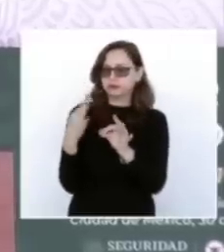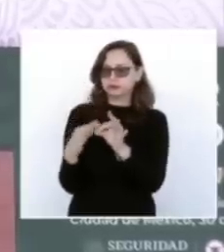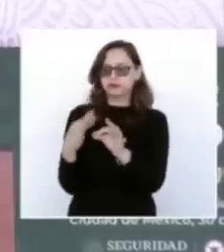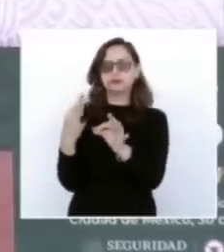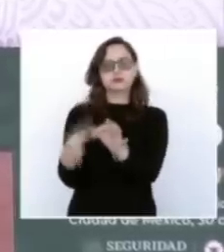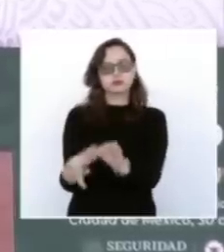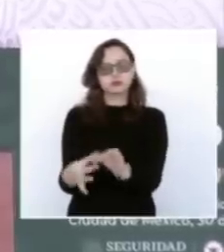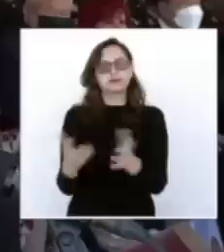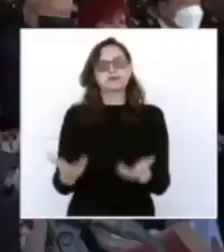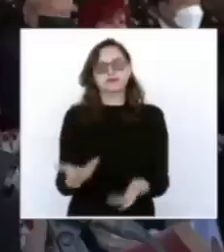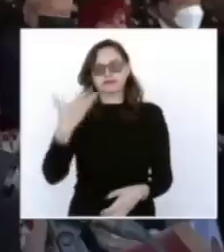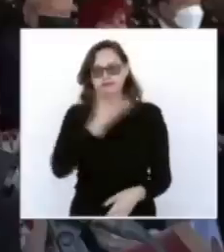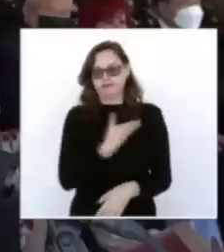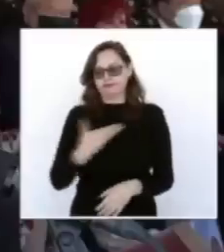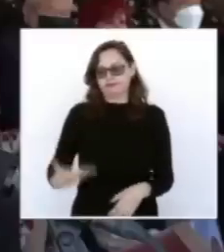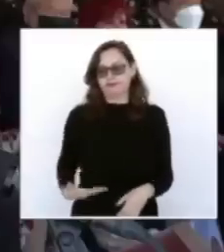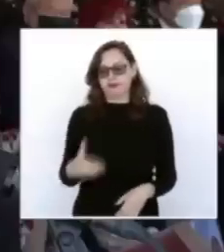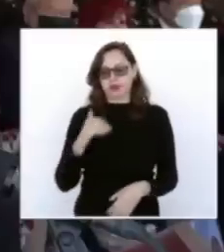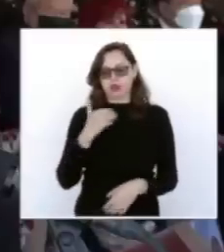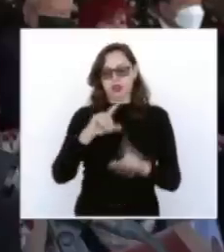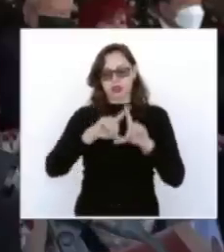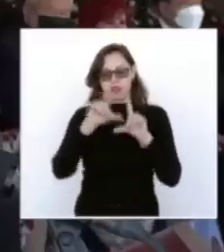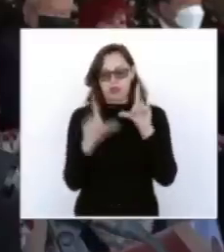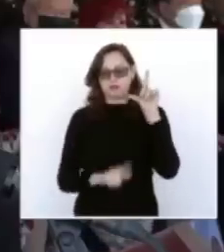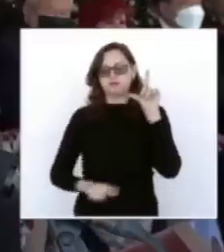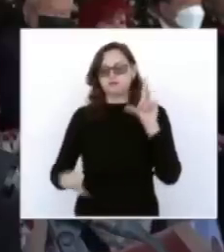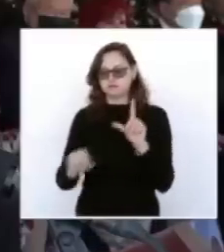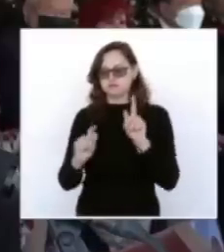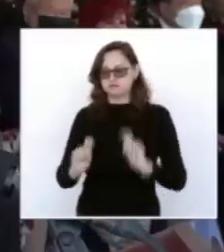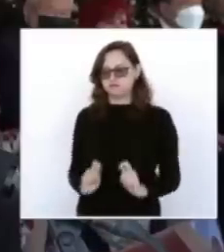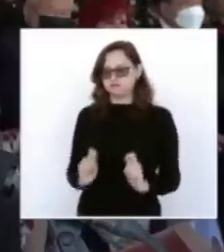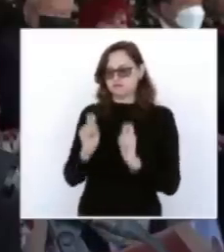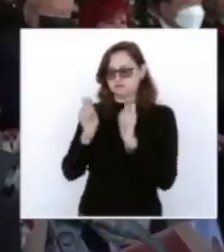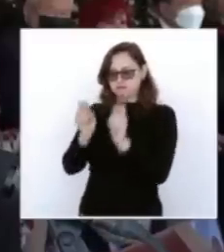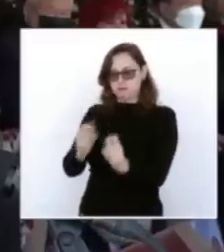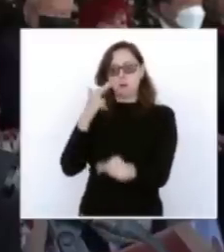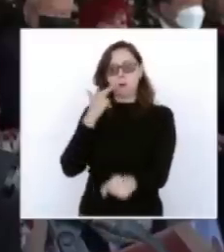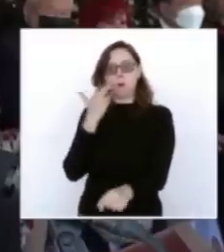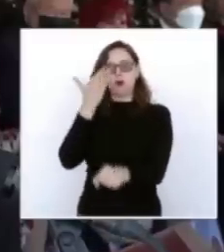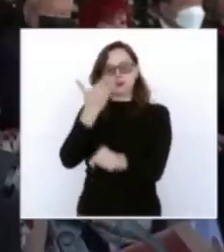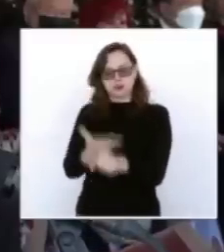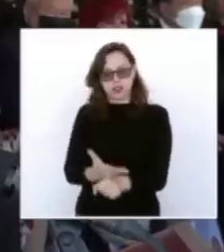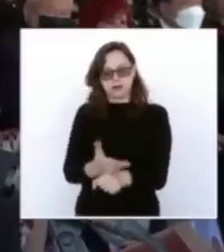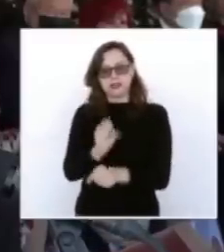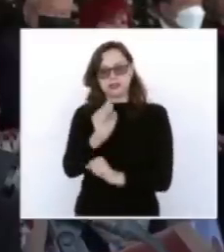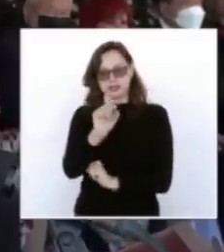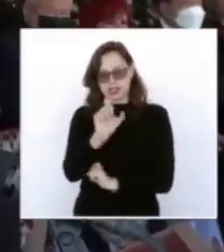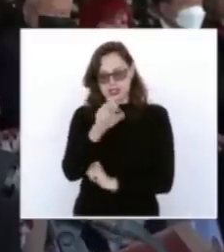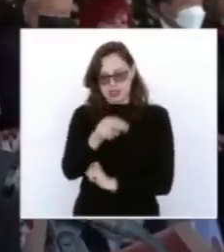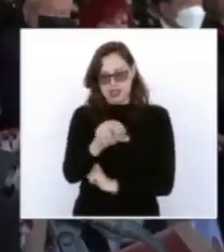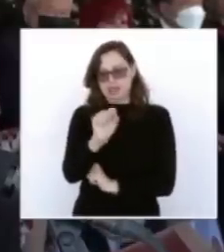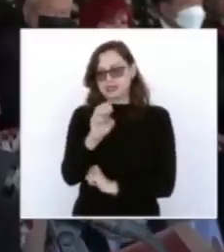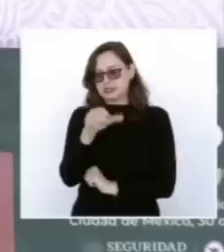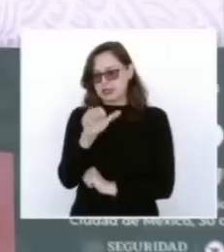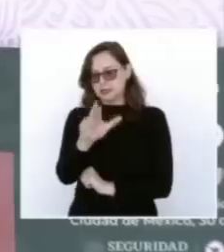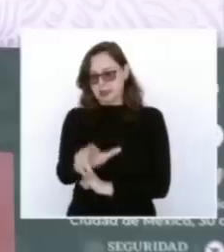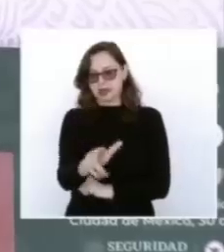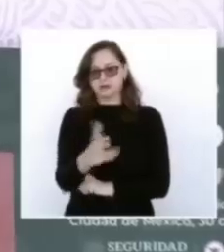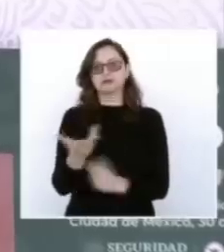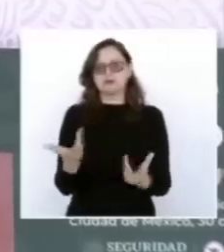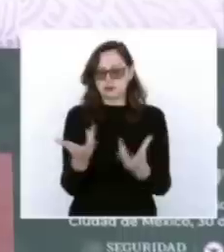confianza que el presidente de la República depositó en las Fuerzas Armadas para acompañar la creación,